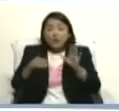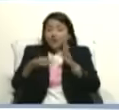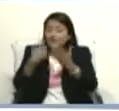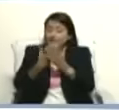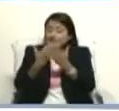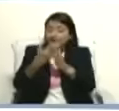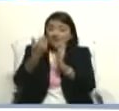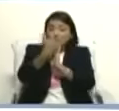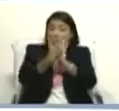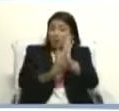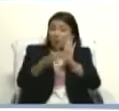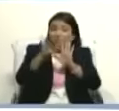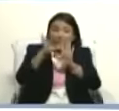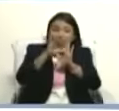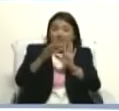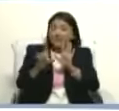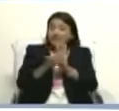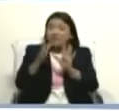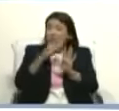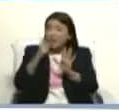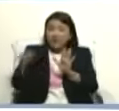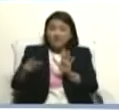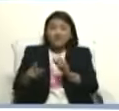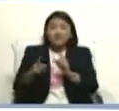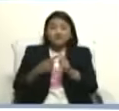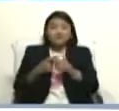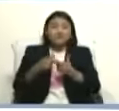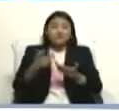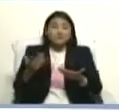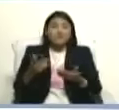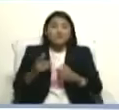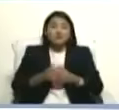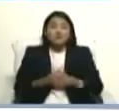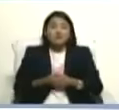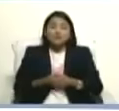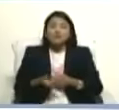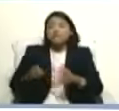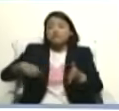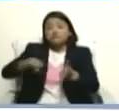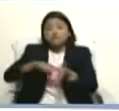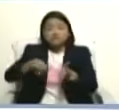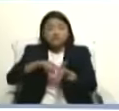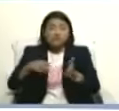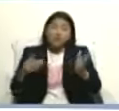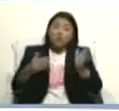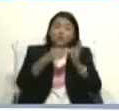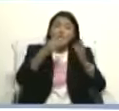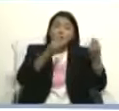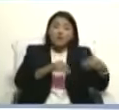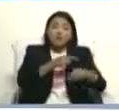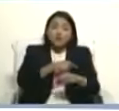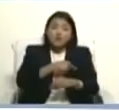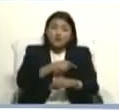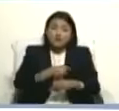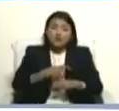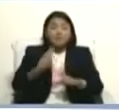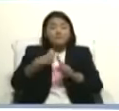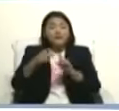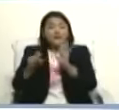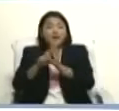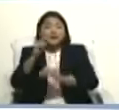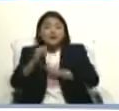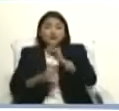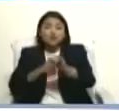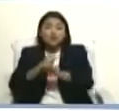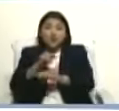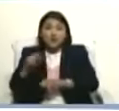en disputa, es un ocupante de facto y ha violentado reiteradamente el Acuerdo de Ginebra y la legalidad